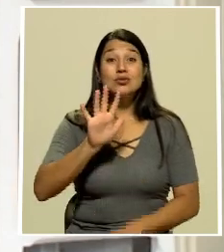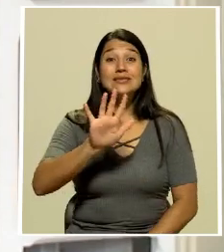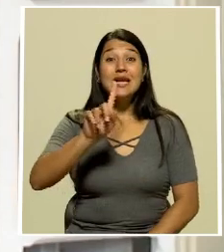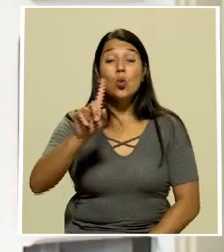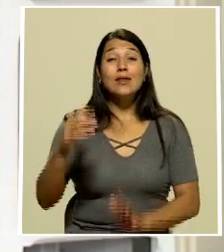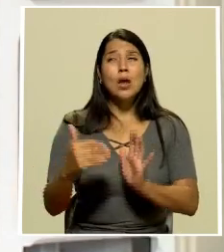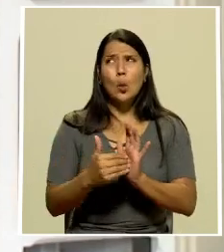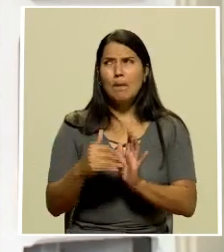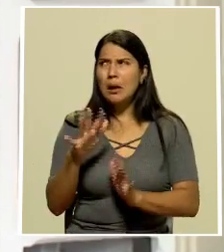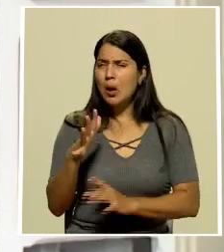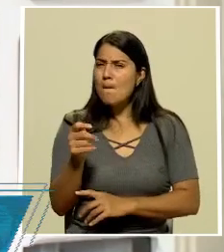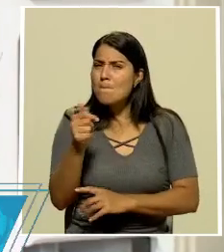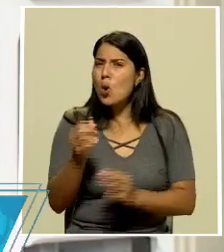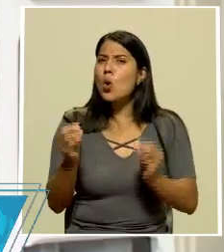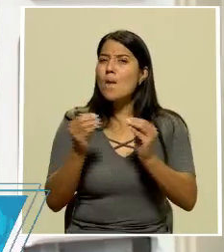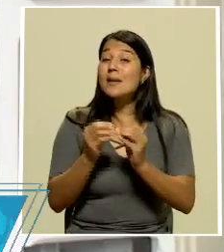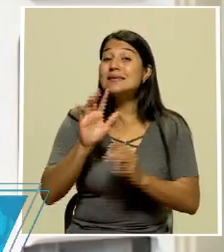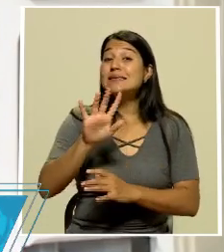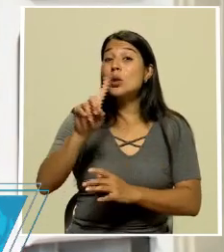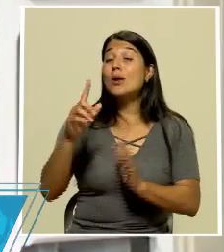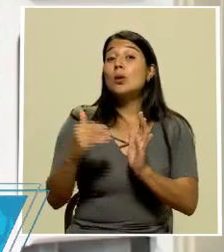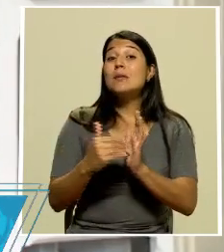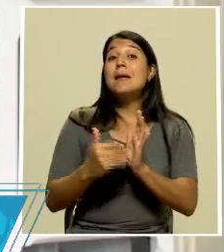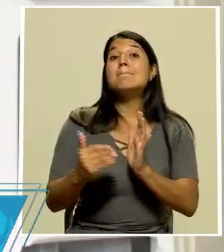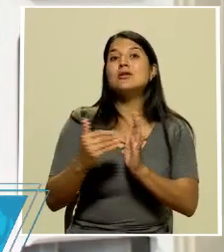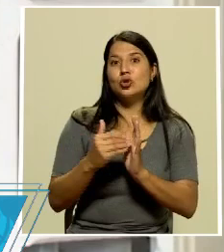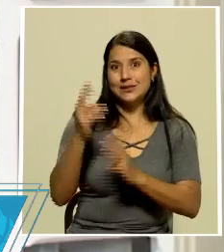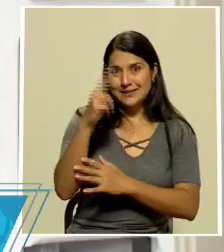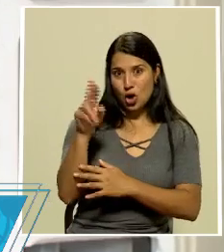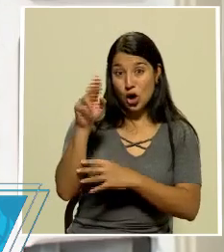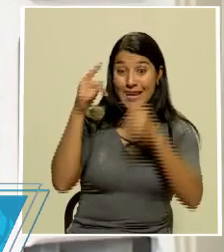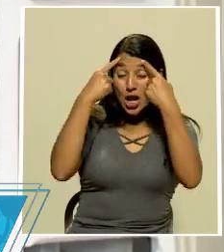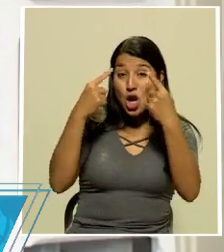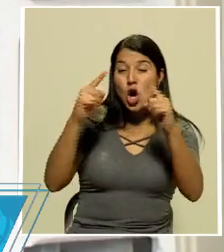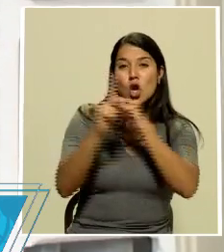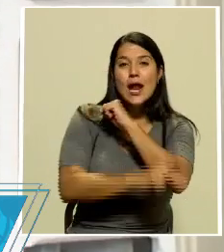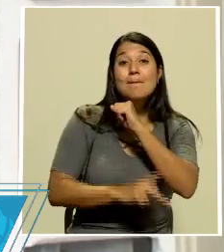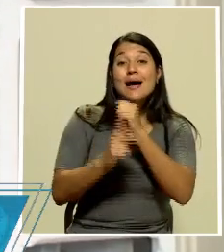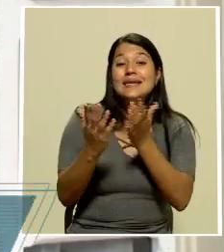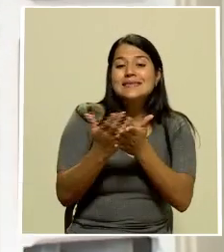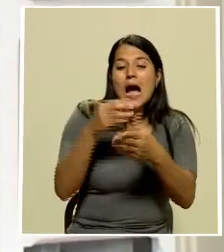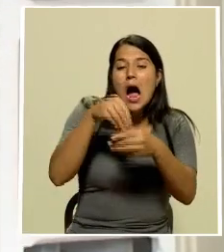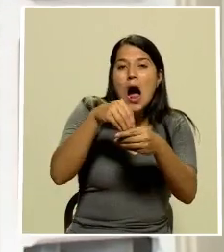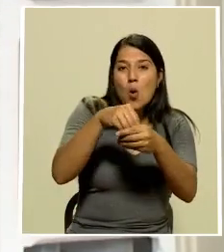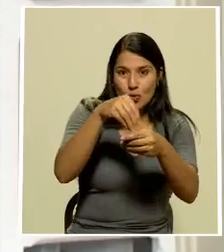51.000, poco más de 51.000 millones de colones son producto de los ahorros que ha hecho el país por gestionar mejor su deuda.